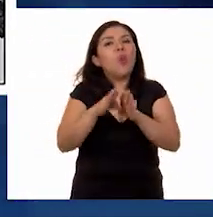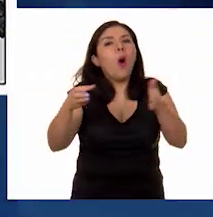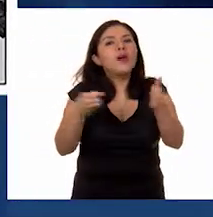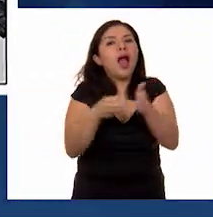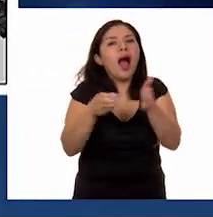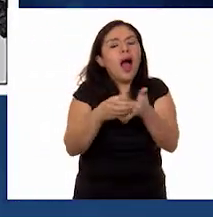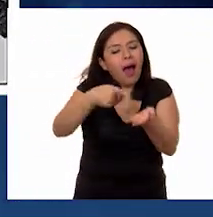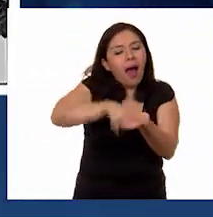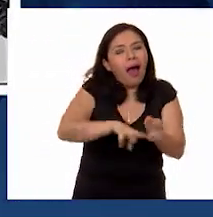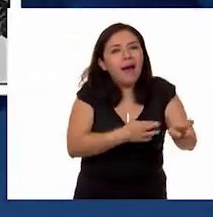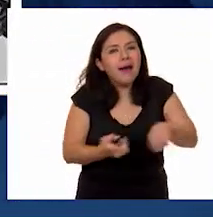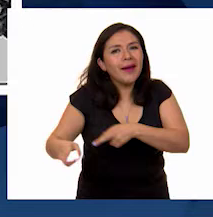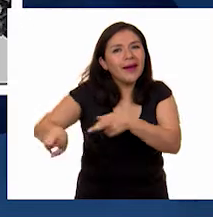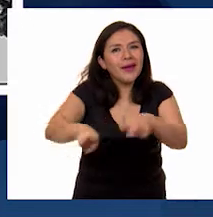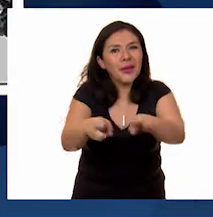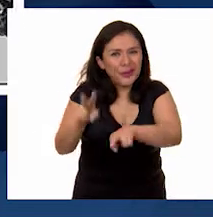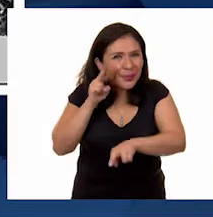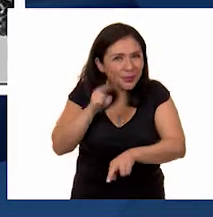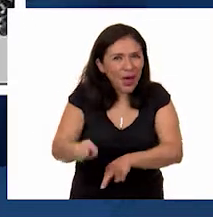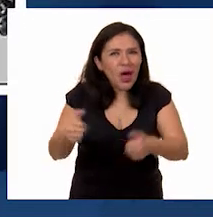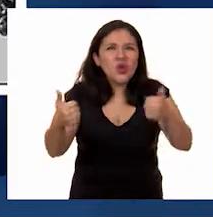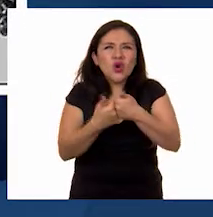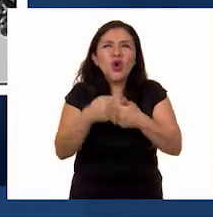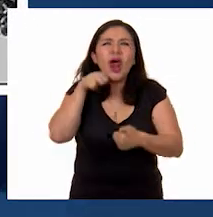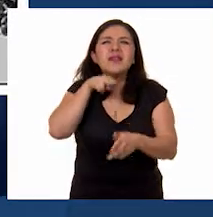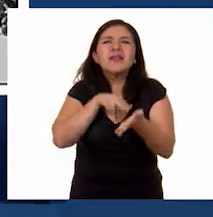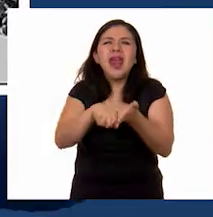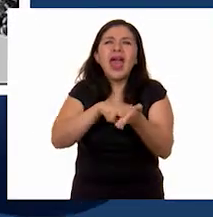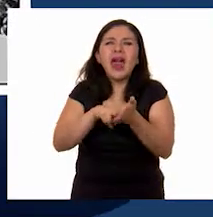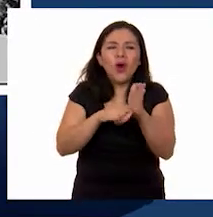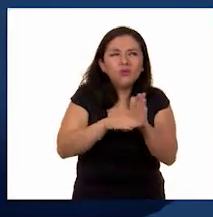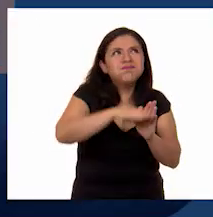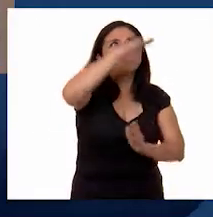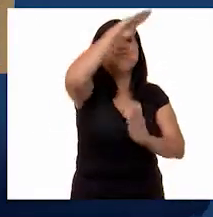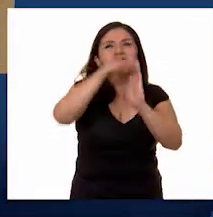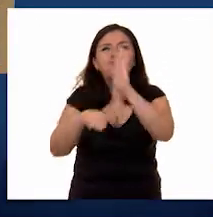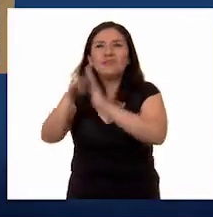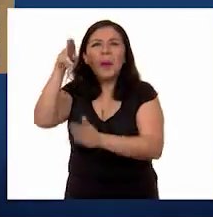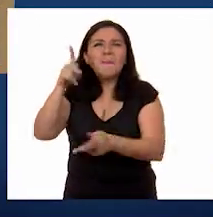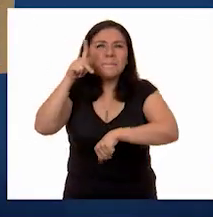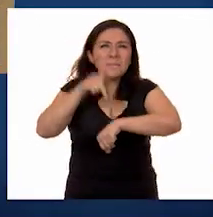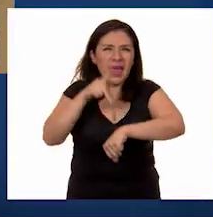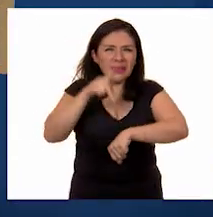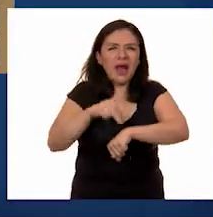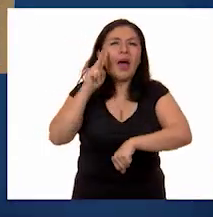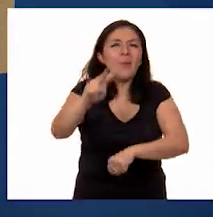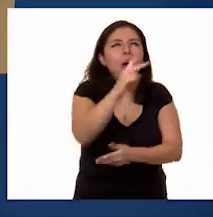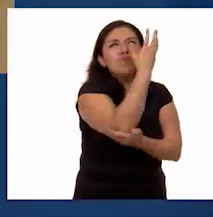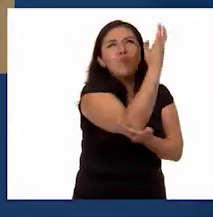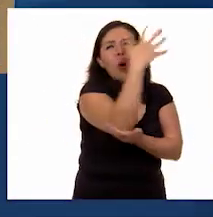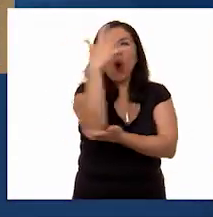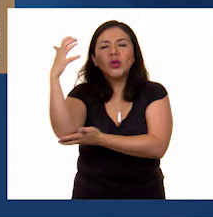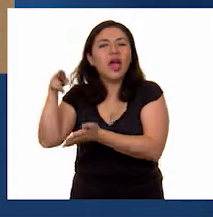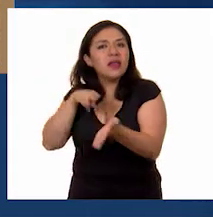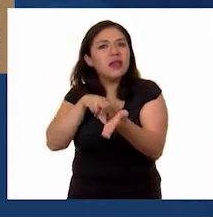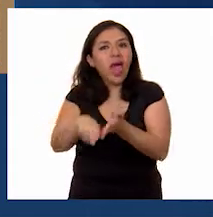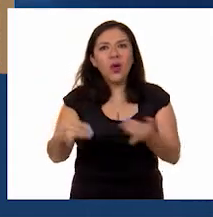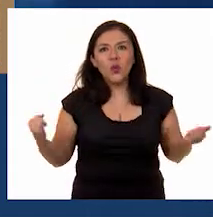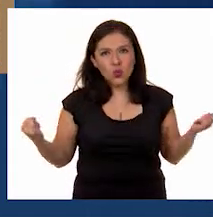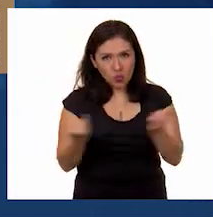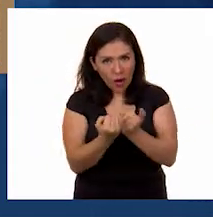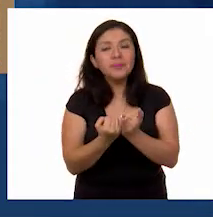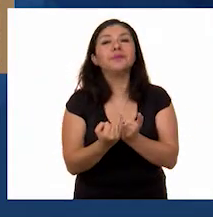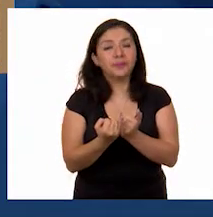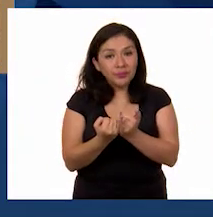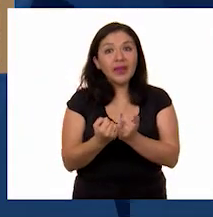río. Desde las orillas bordeadas de negros bloques de basalto, asciende el bosque negro también.